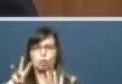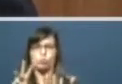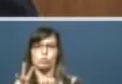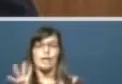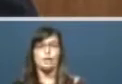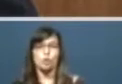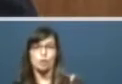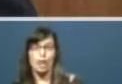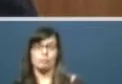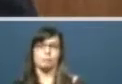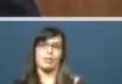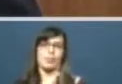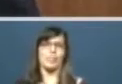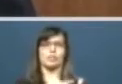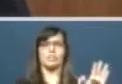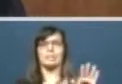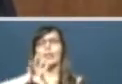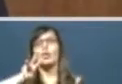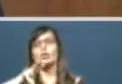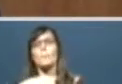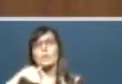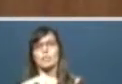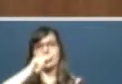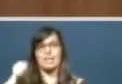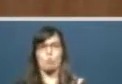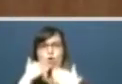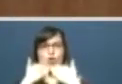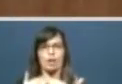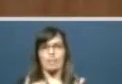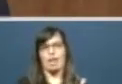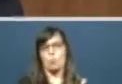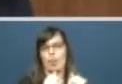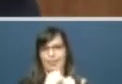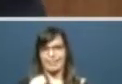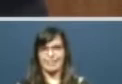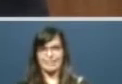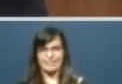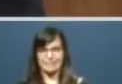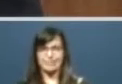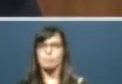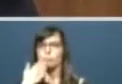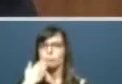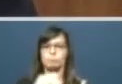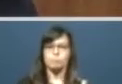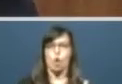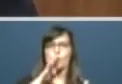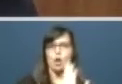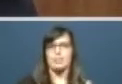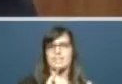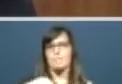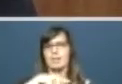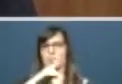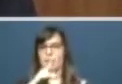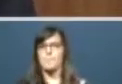157 millones de euros a través de diferentes líneas para inversión y circulante de ade financia programas de i + d y de pymes